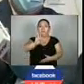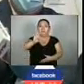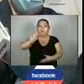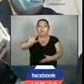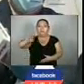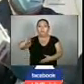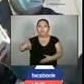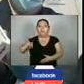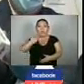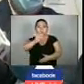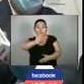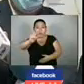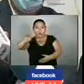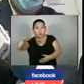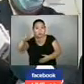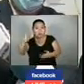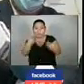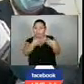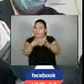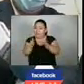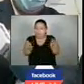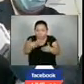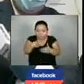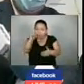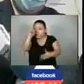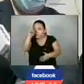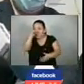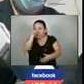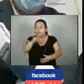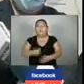44 mil porciones de diferentes tipos de drogas,